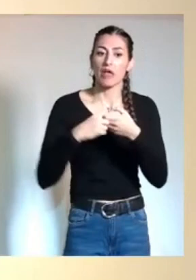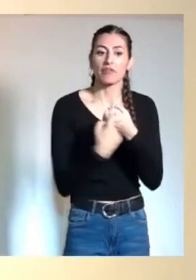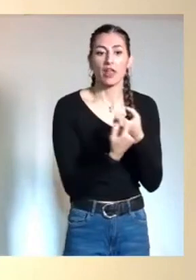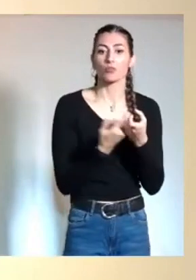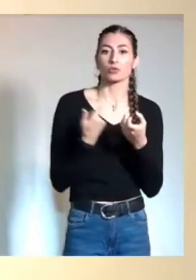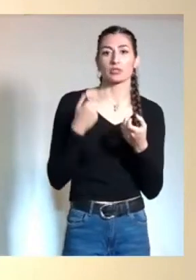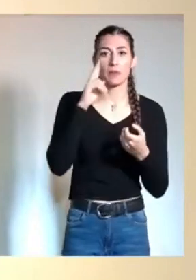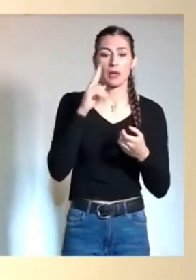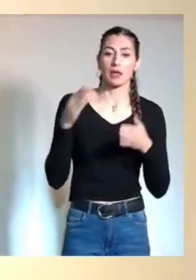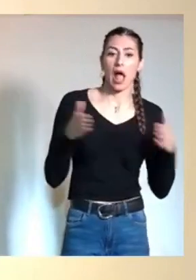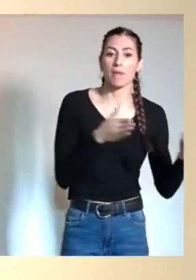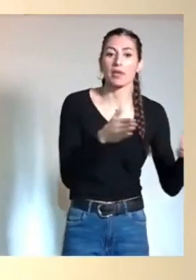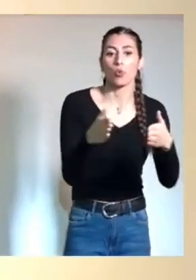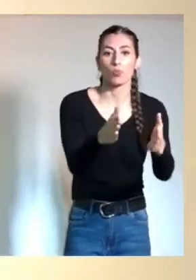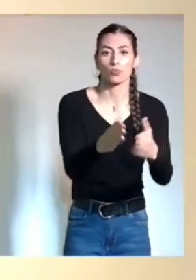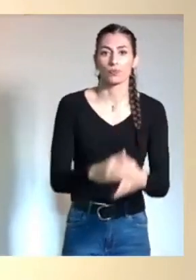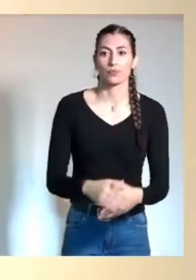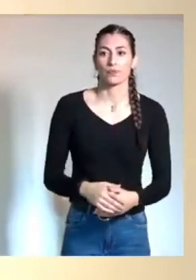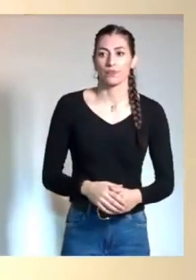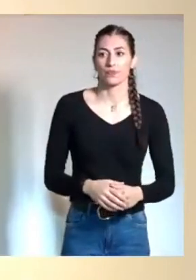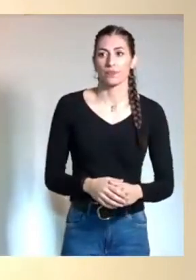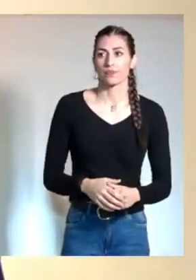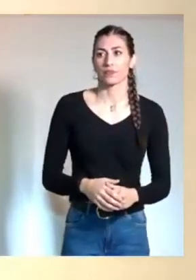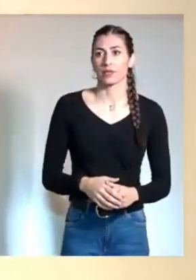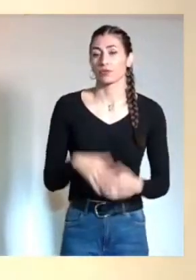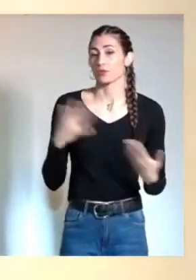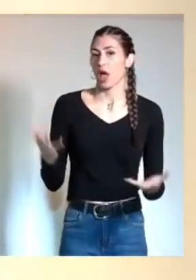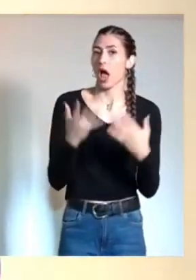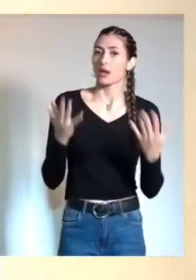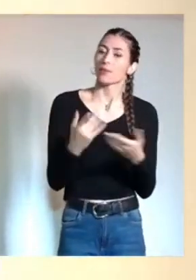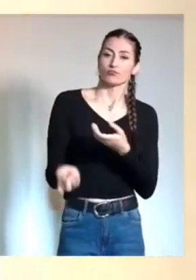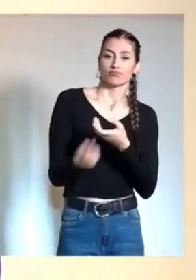ir, ¿vale? Entonces, simplemente para que animaros